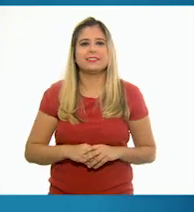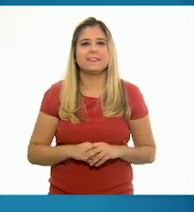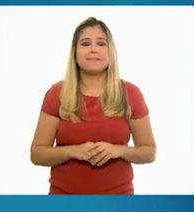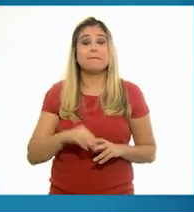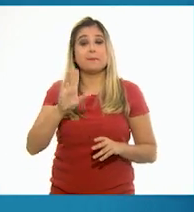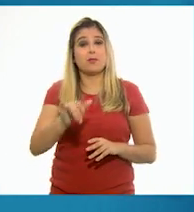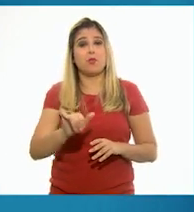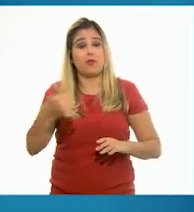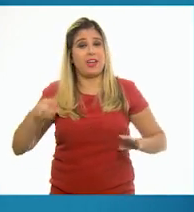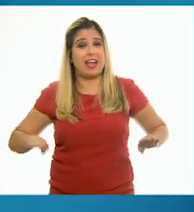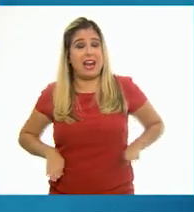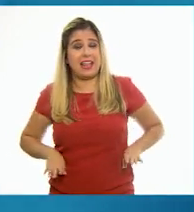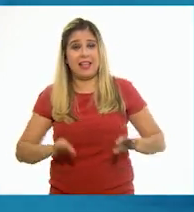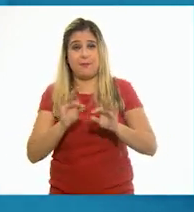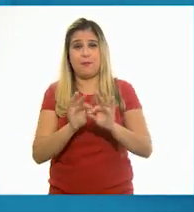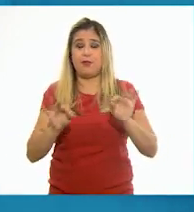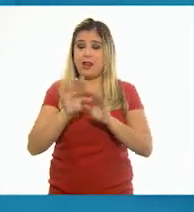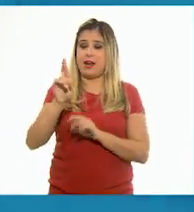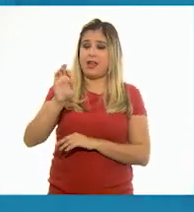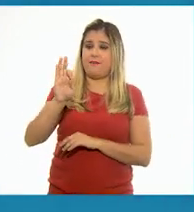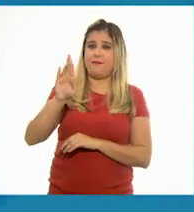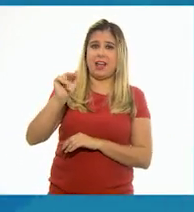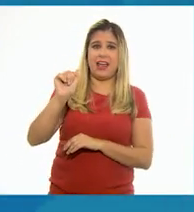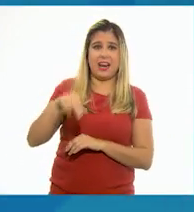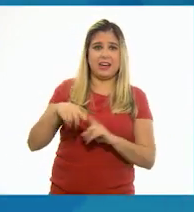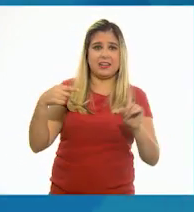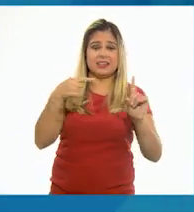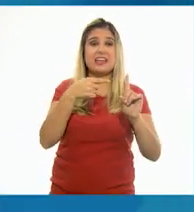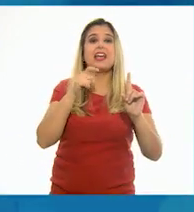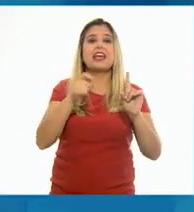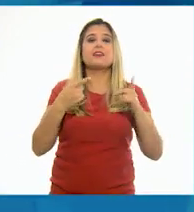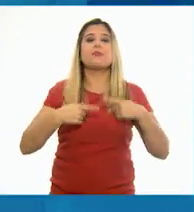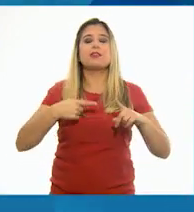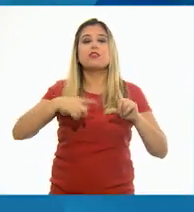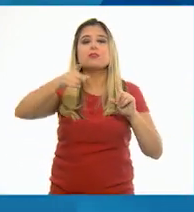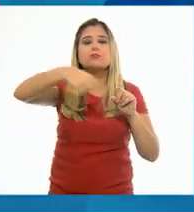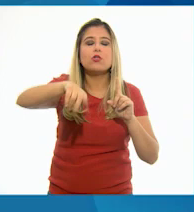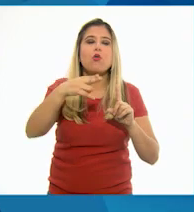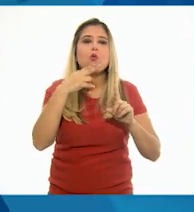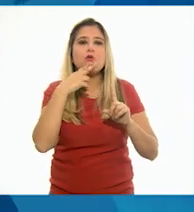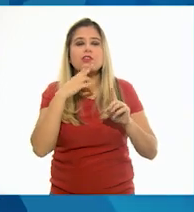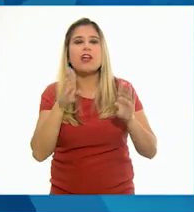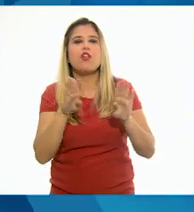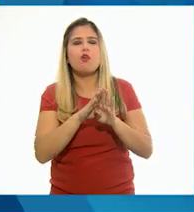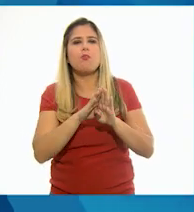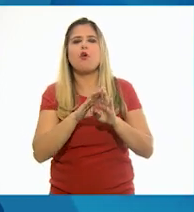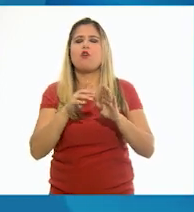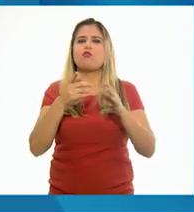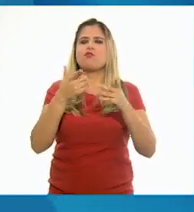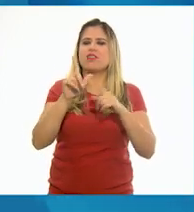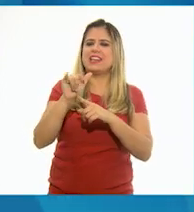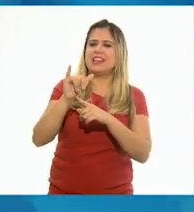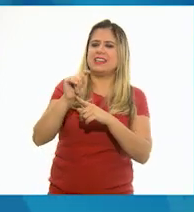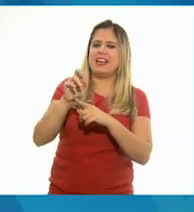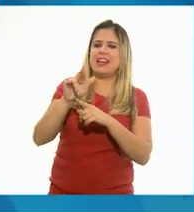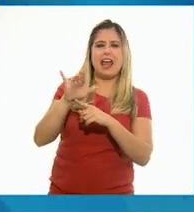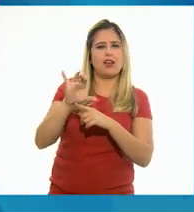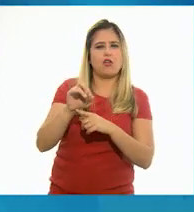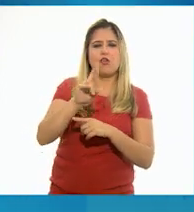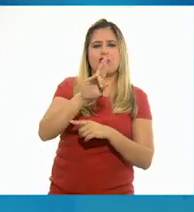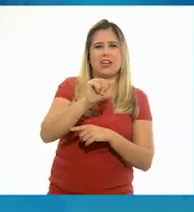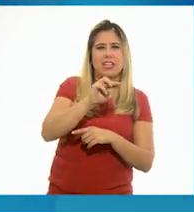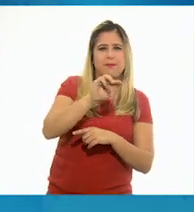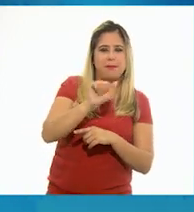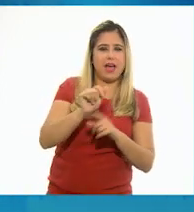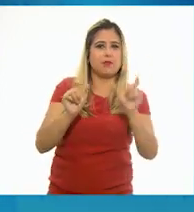Otra característica importante de los refranes es que la mayoría de las veces utilizan recursos literarios como la rima, tanto